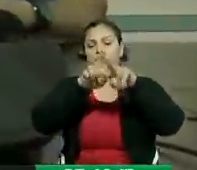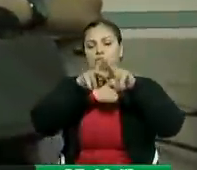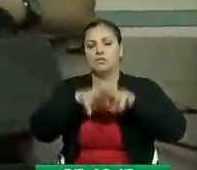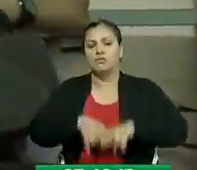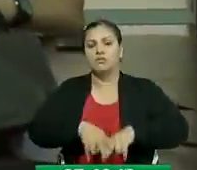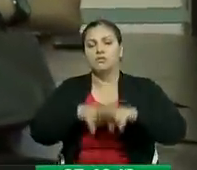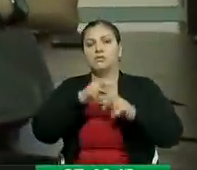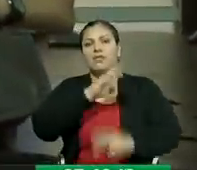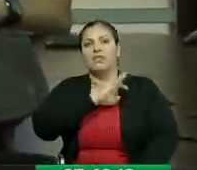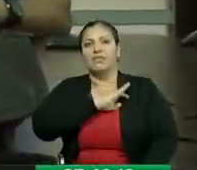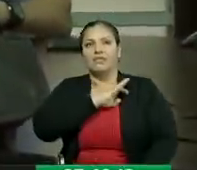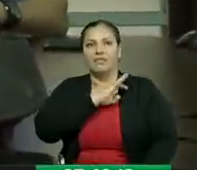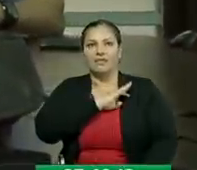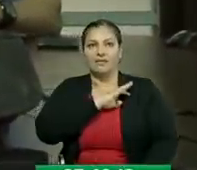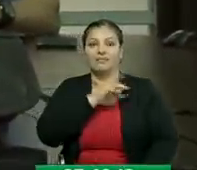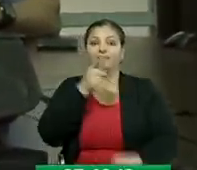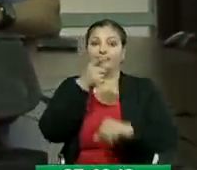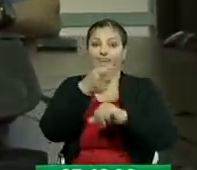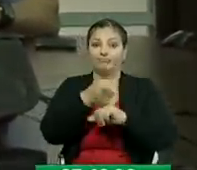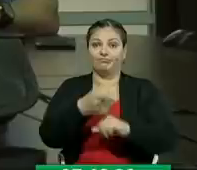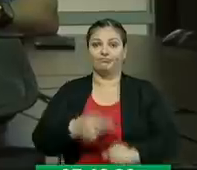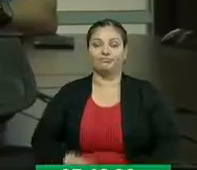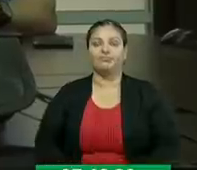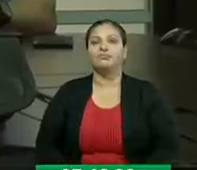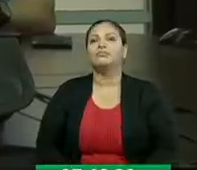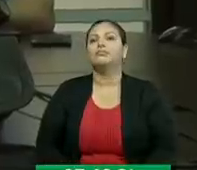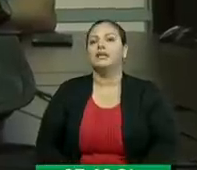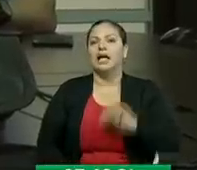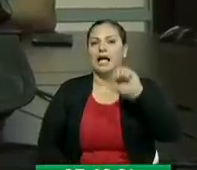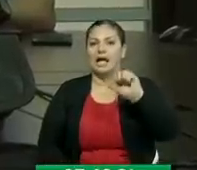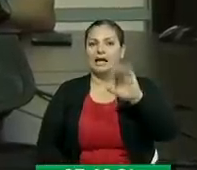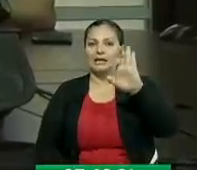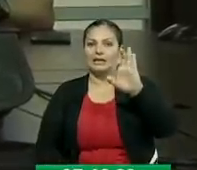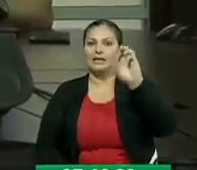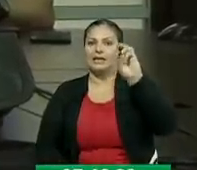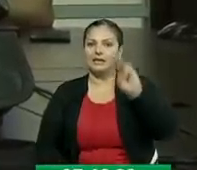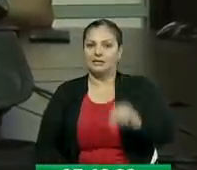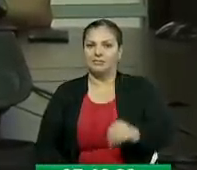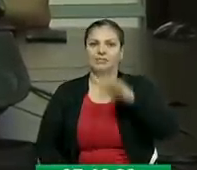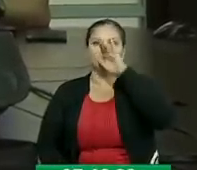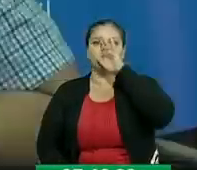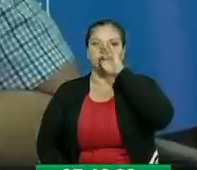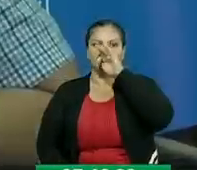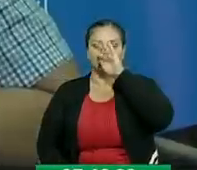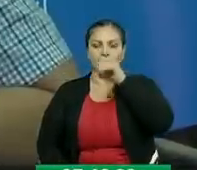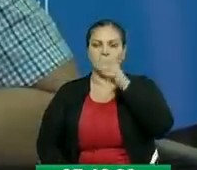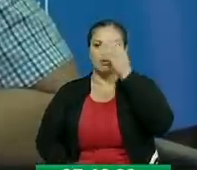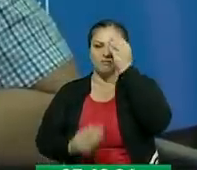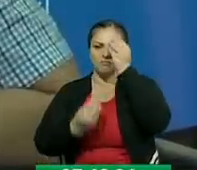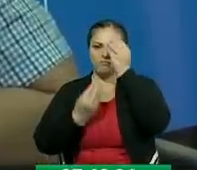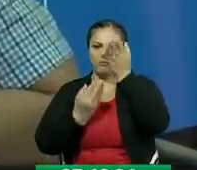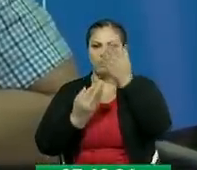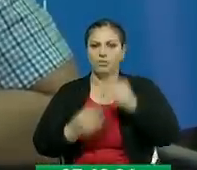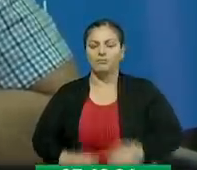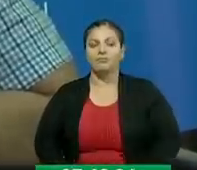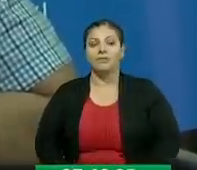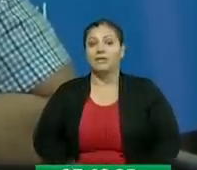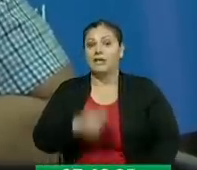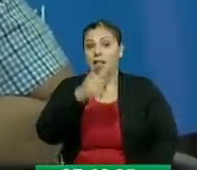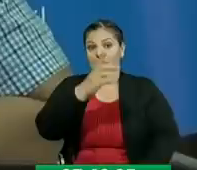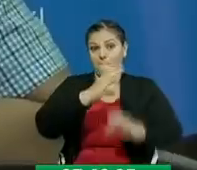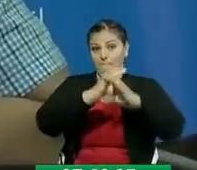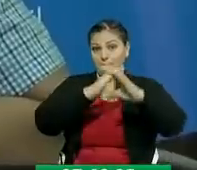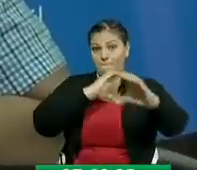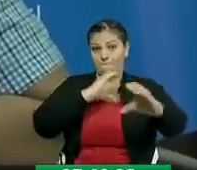Dirección de Inspección Técnica de la ATM informó detalles que se lograron predeterminar. Pero hasta lo que sabemos el día de hoy,